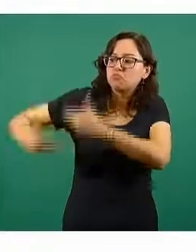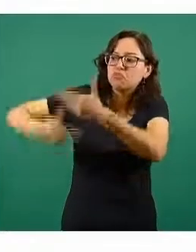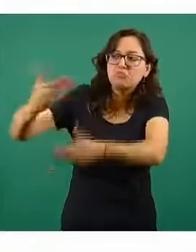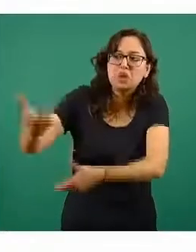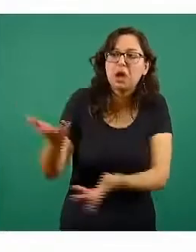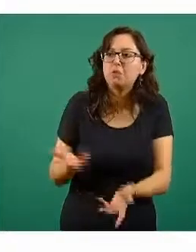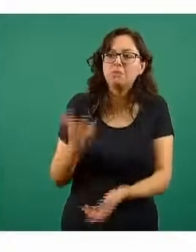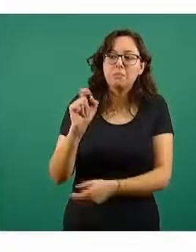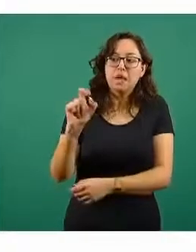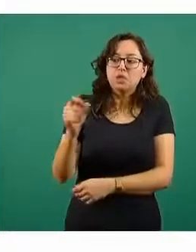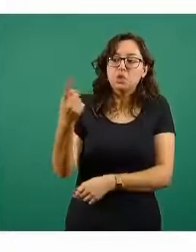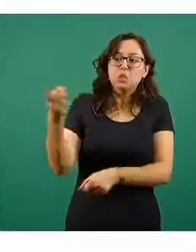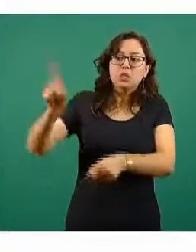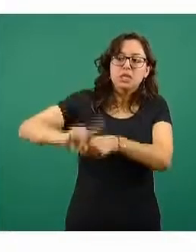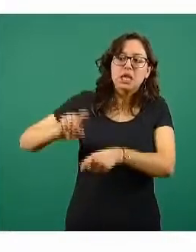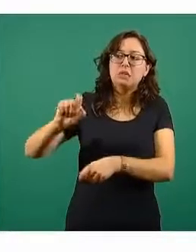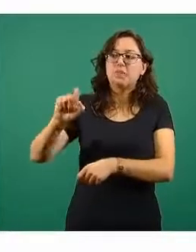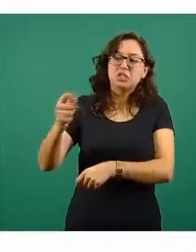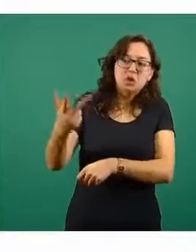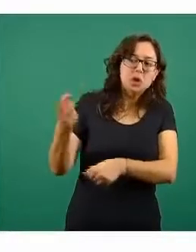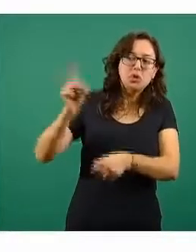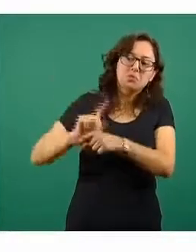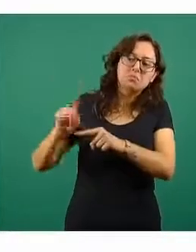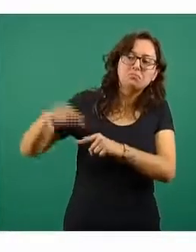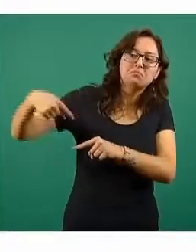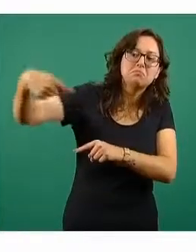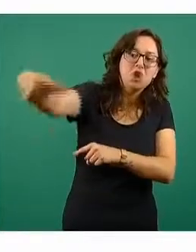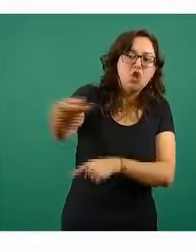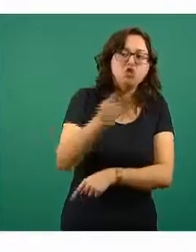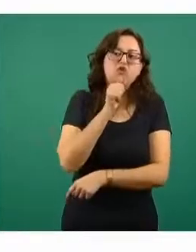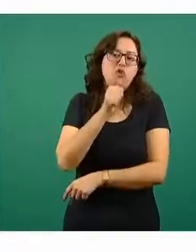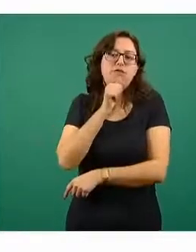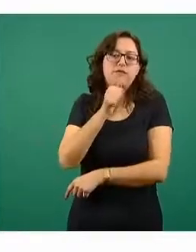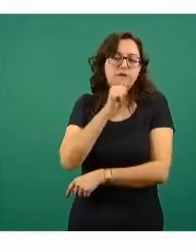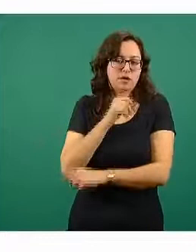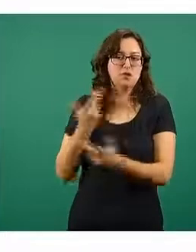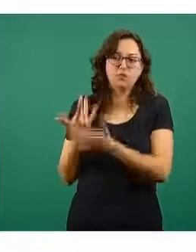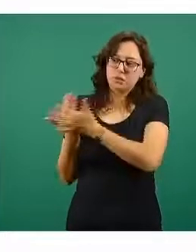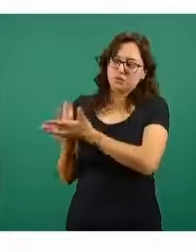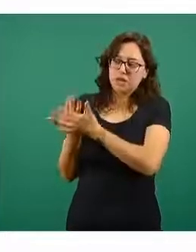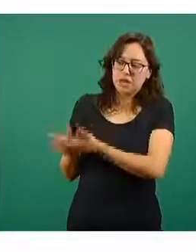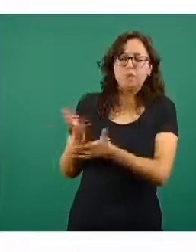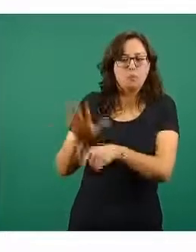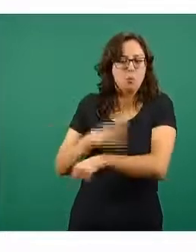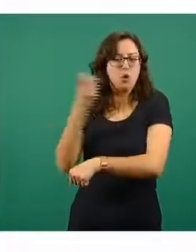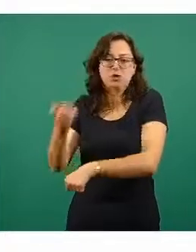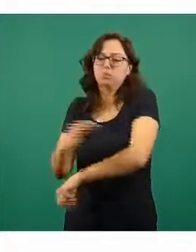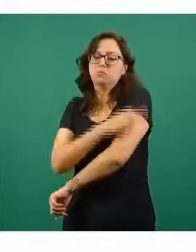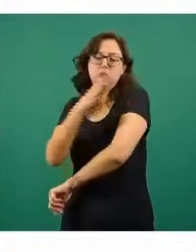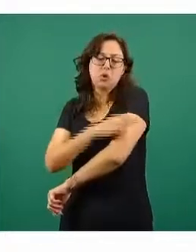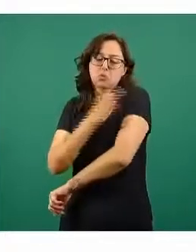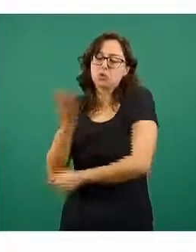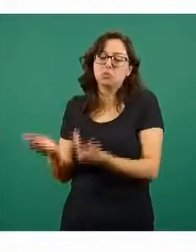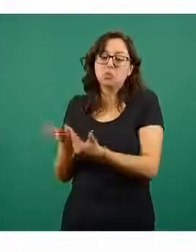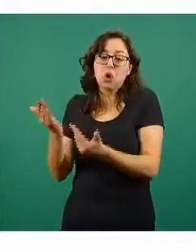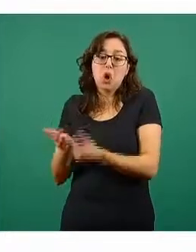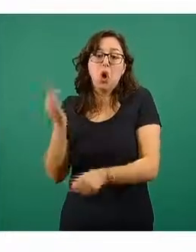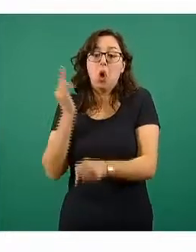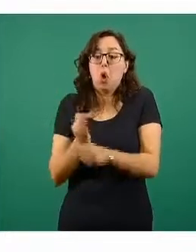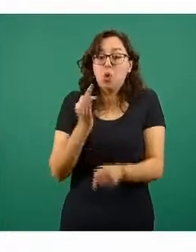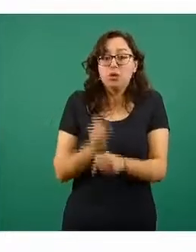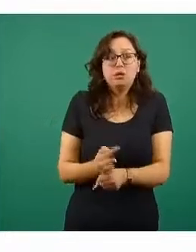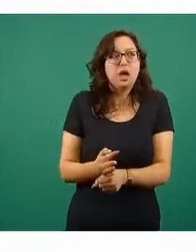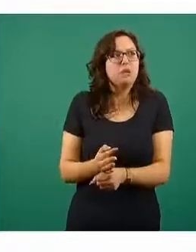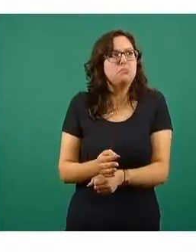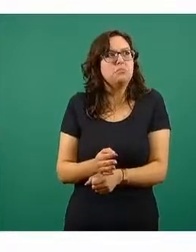los estados en donde ya hubo primeras dosis hace algunas semanas. Hoy solamente se pusieron